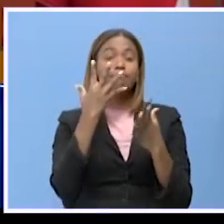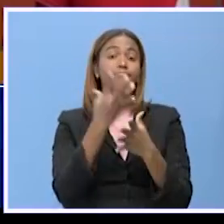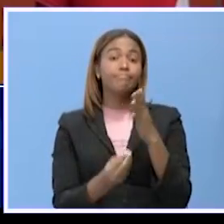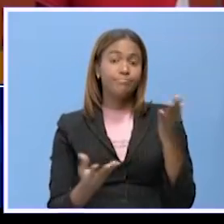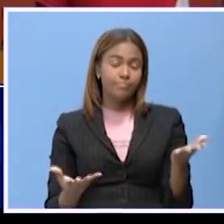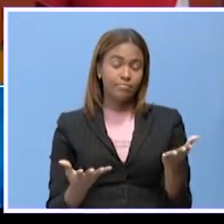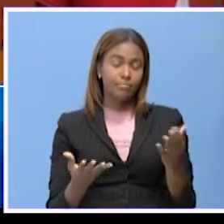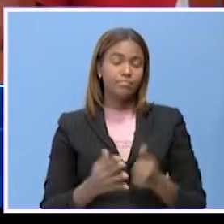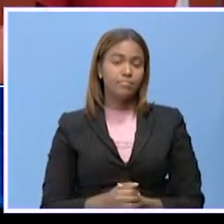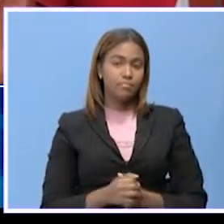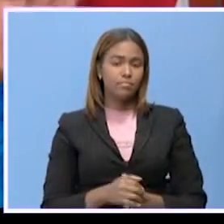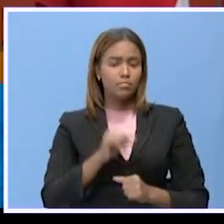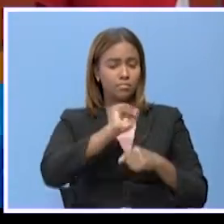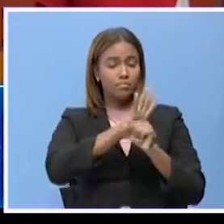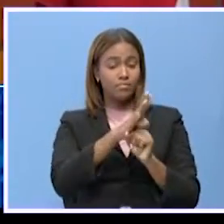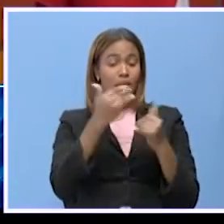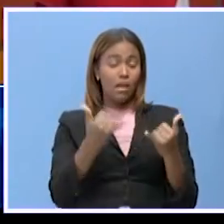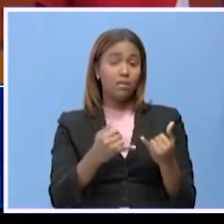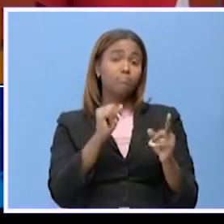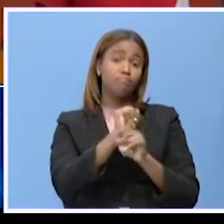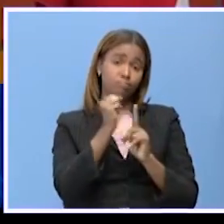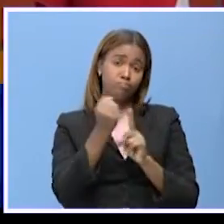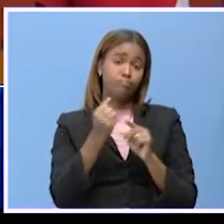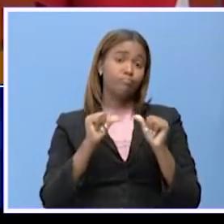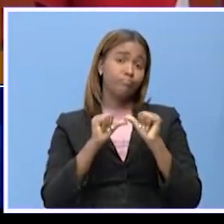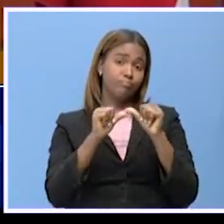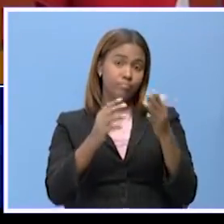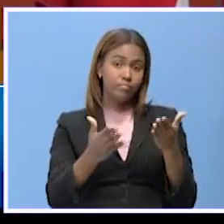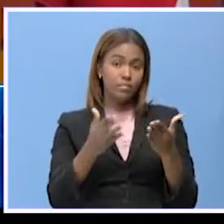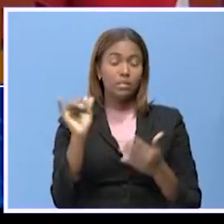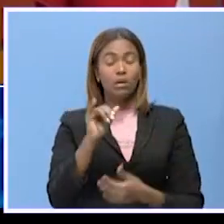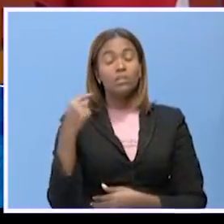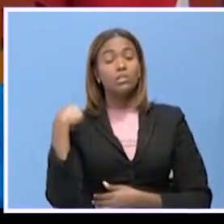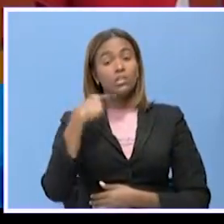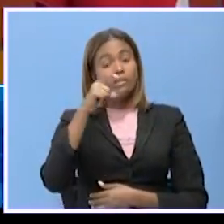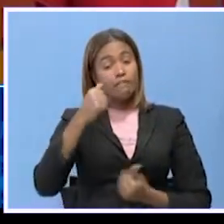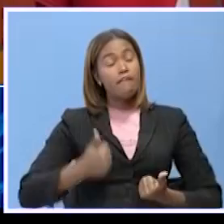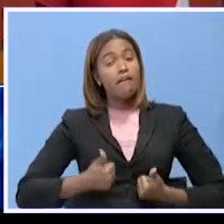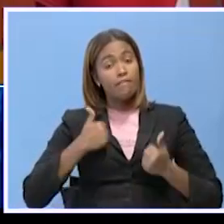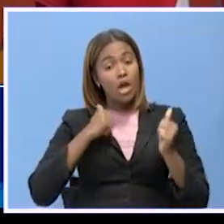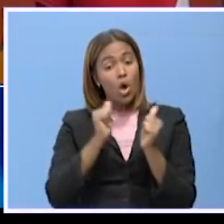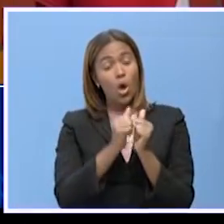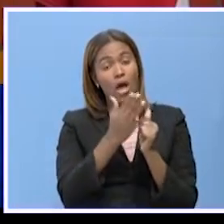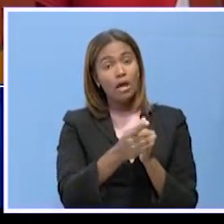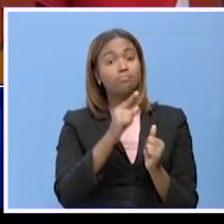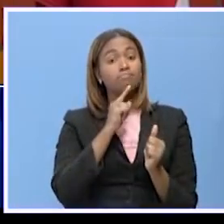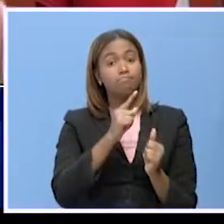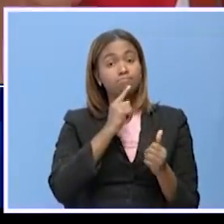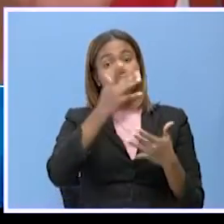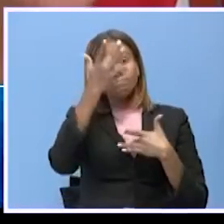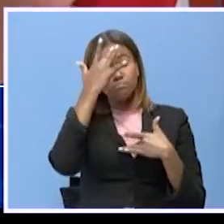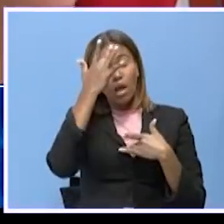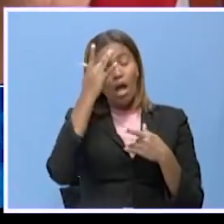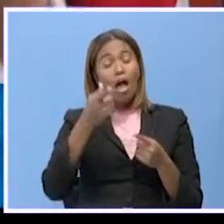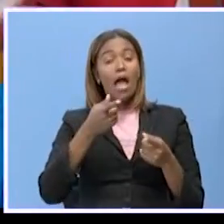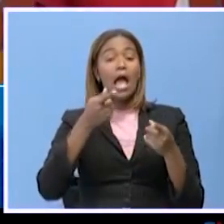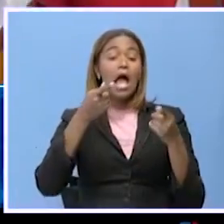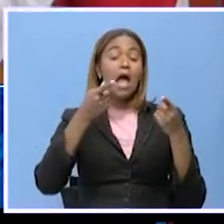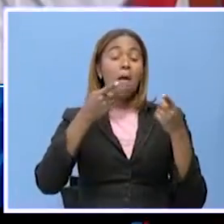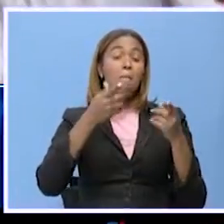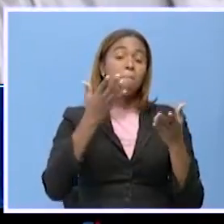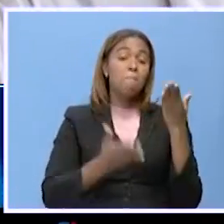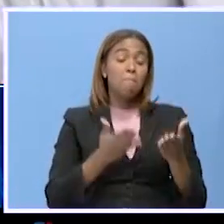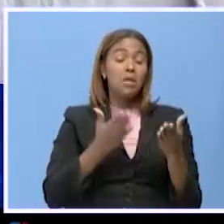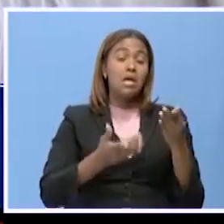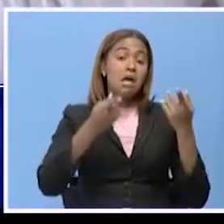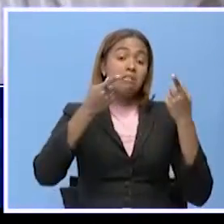El coronavirus es una realidad y tenemos que vivir con ella, sea un virus que fue provocado o que vino